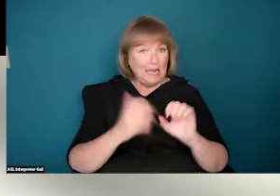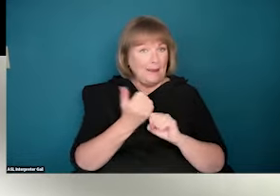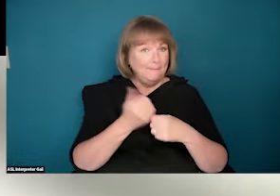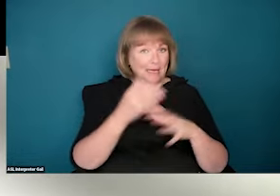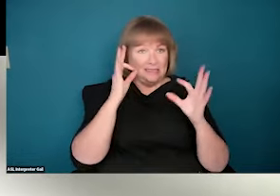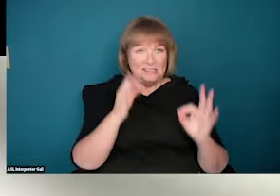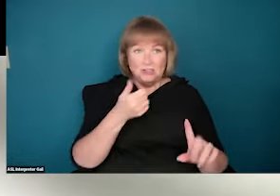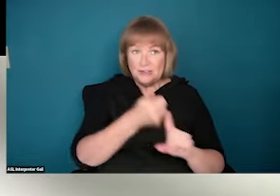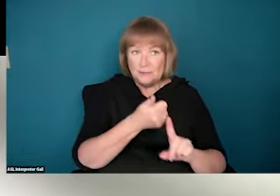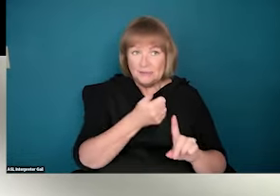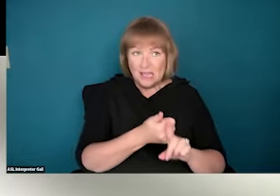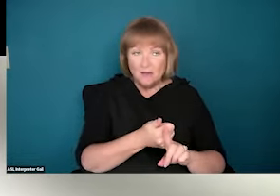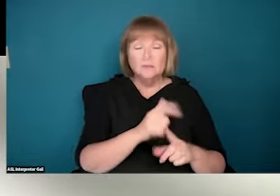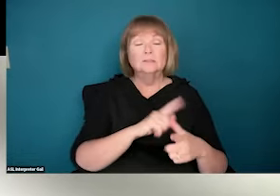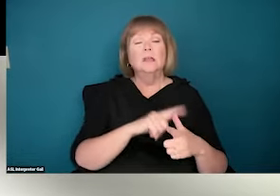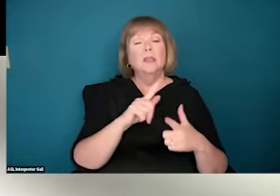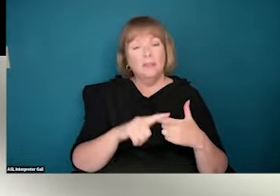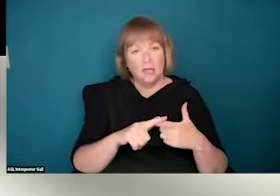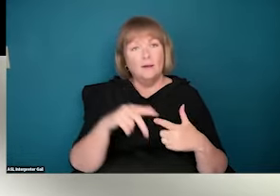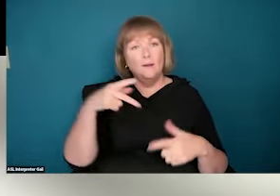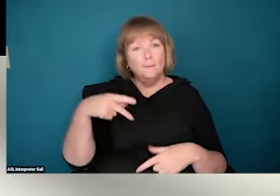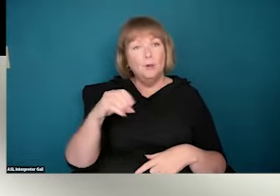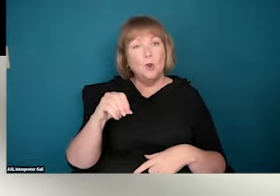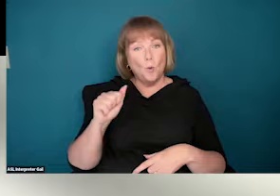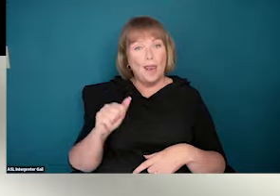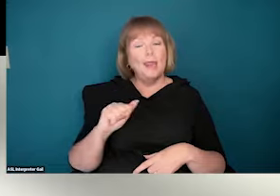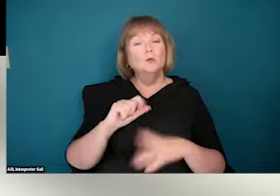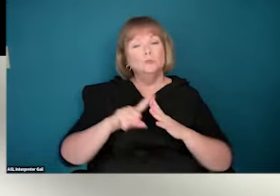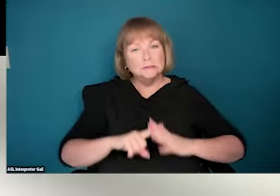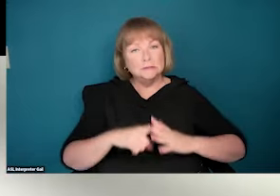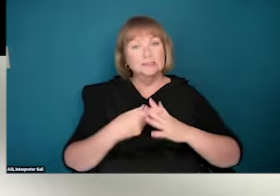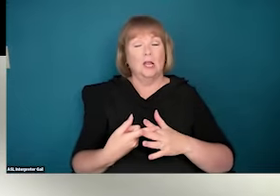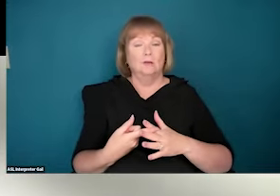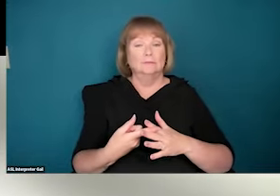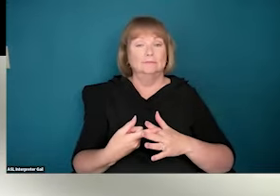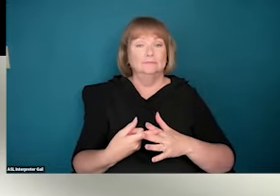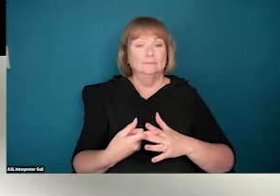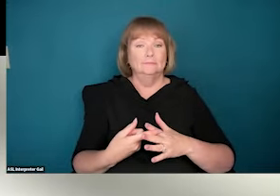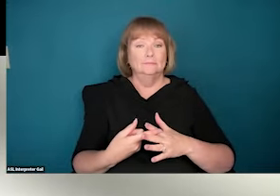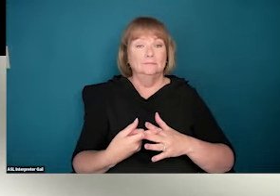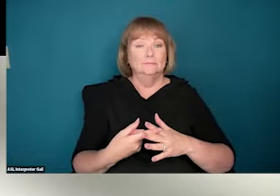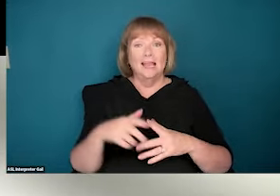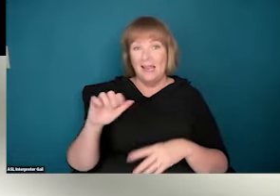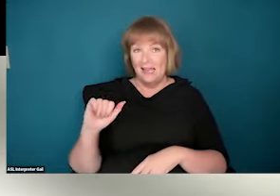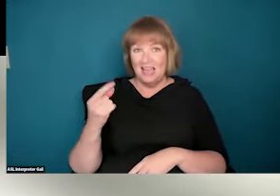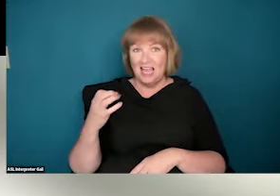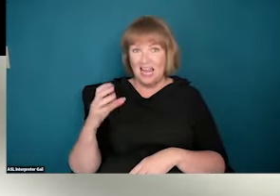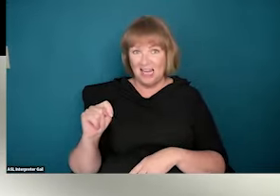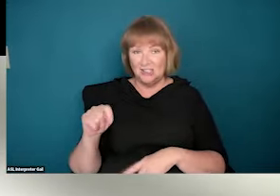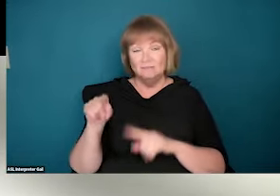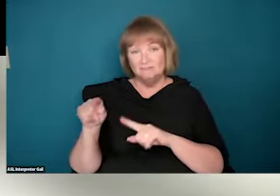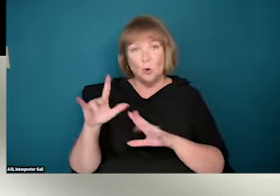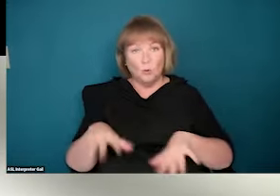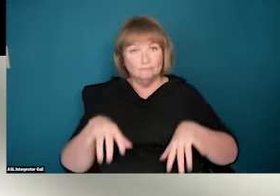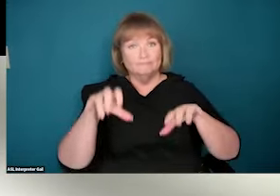activarlo con respecto a condiciones médicas que los incapacitan. Entonces, en ese momento, automáticamente el poder de abogado